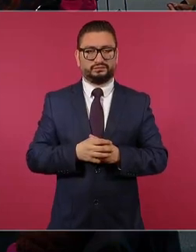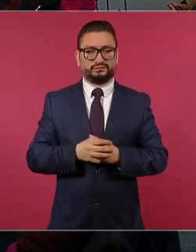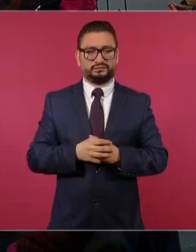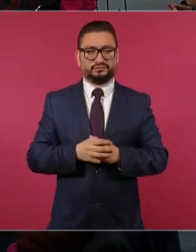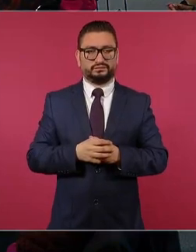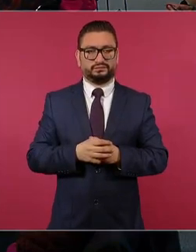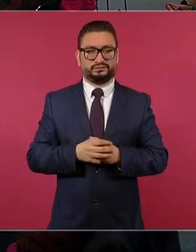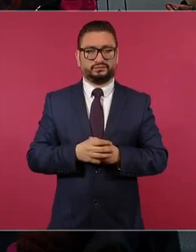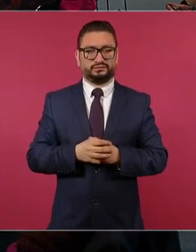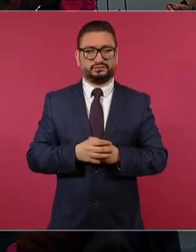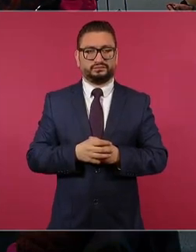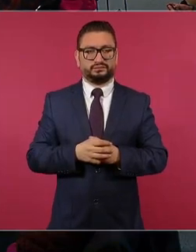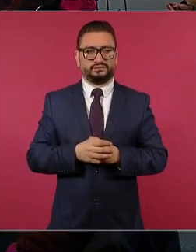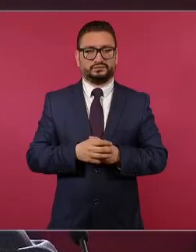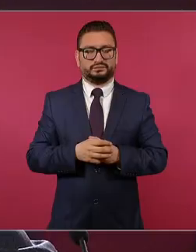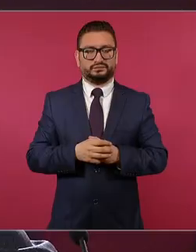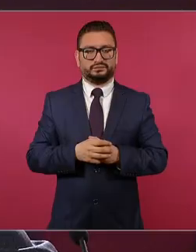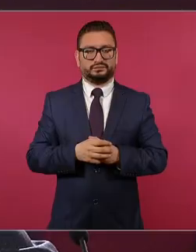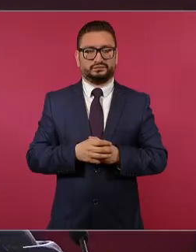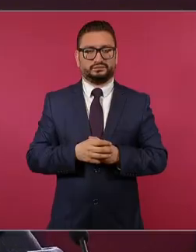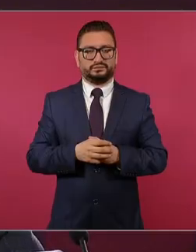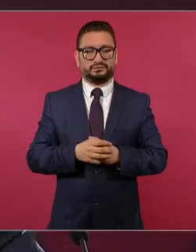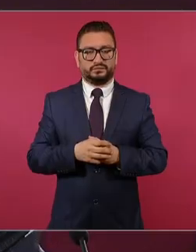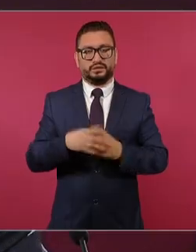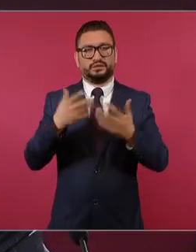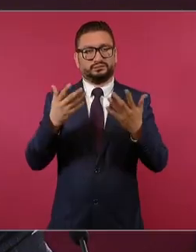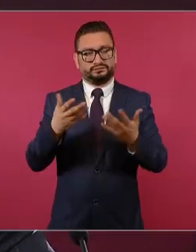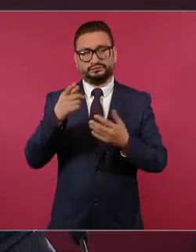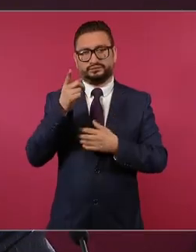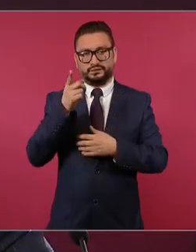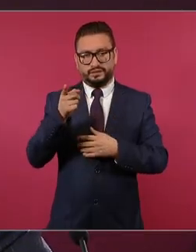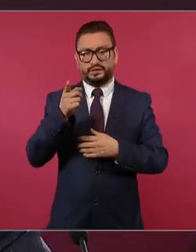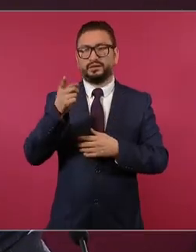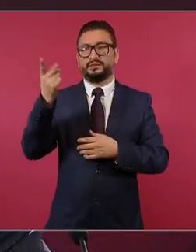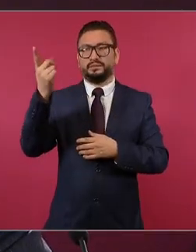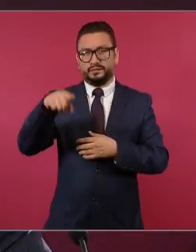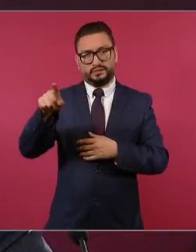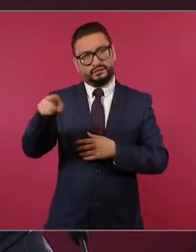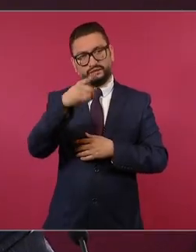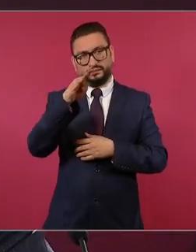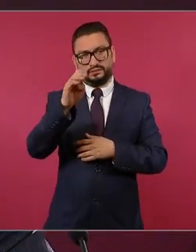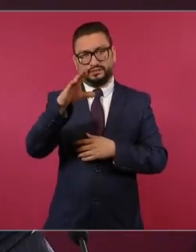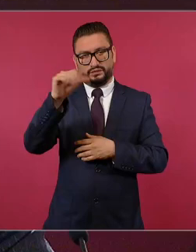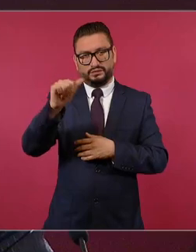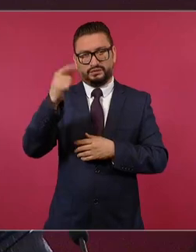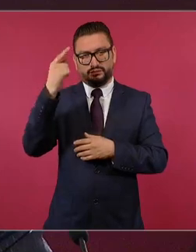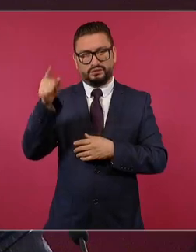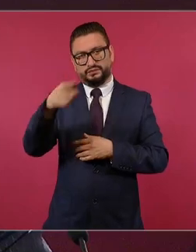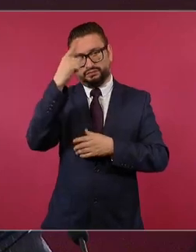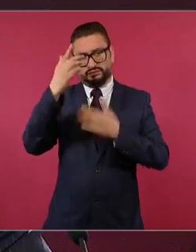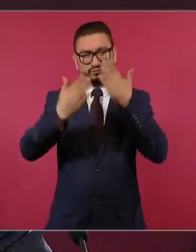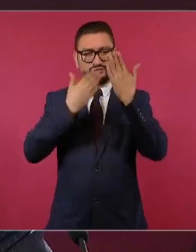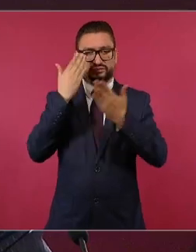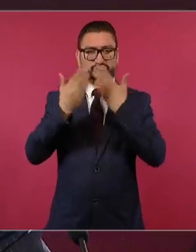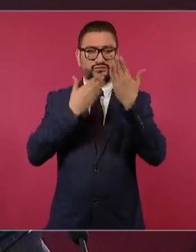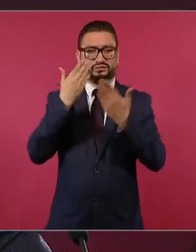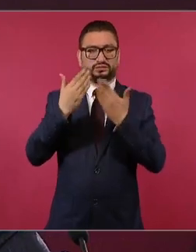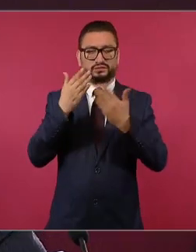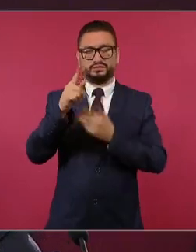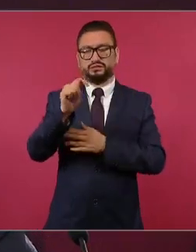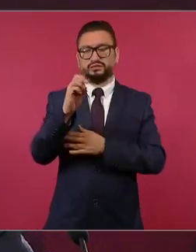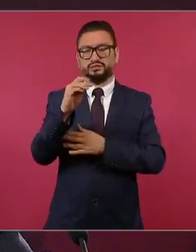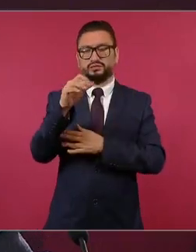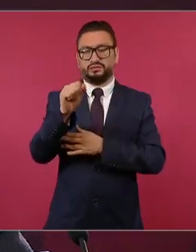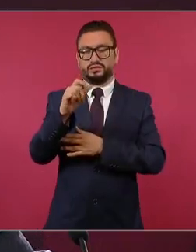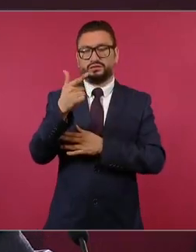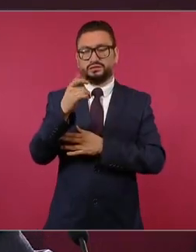Carlos Madrazo Becerra. Bueno, pues lo mandó becado a estudiar Tomás Garrido